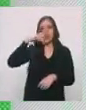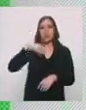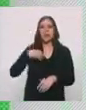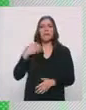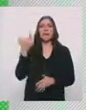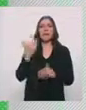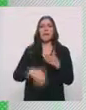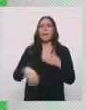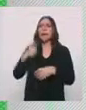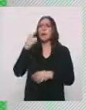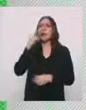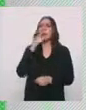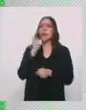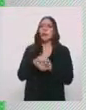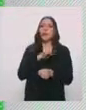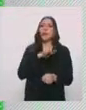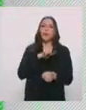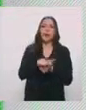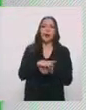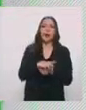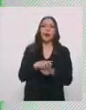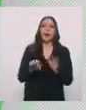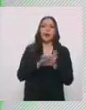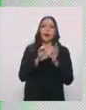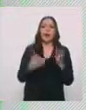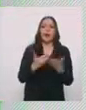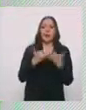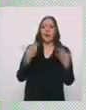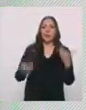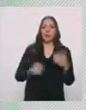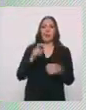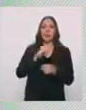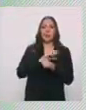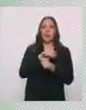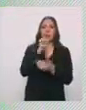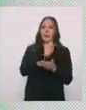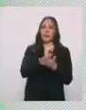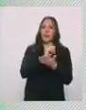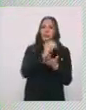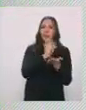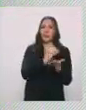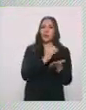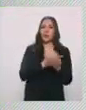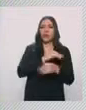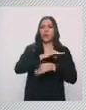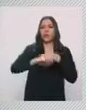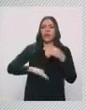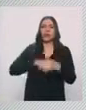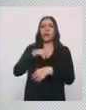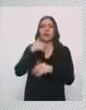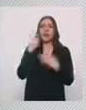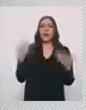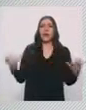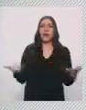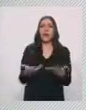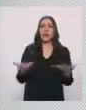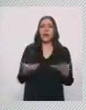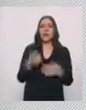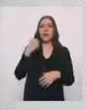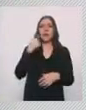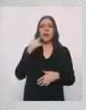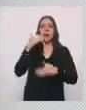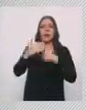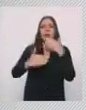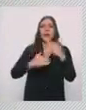experiencias que me faltan por descubrir de cara al confinamiento que estamos viviendo, anoten todo lo que van a realizar en medida de que puedan